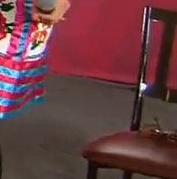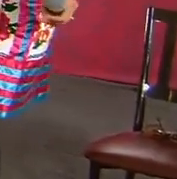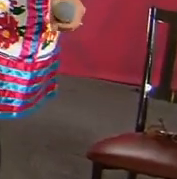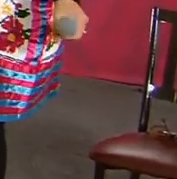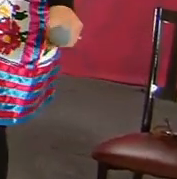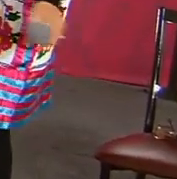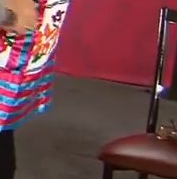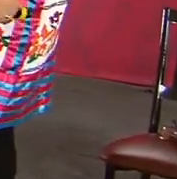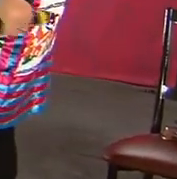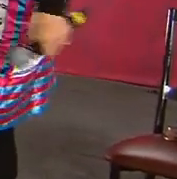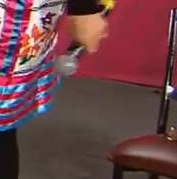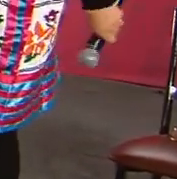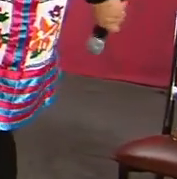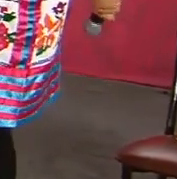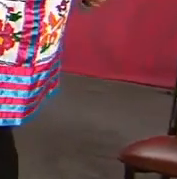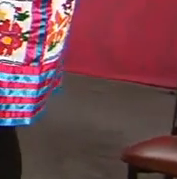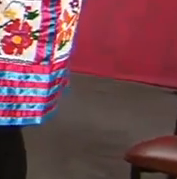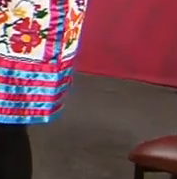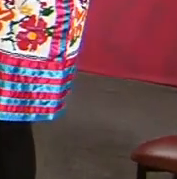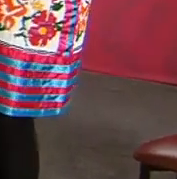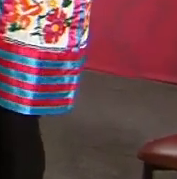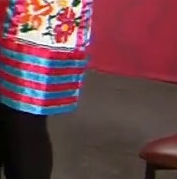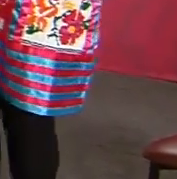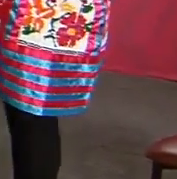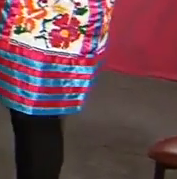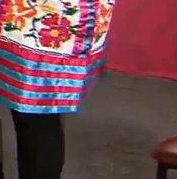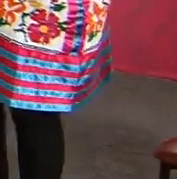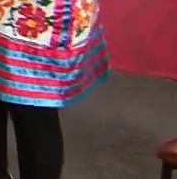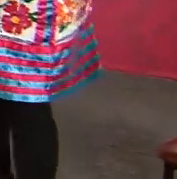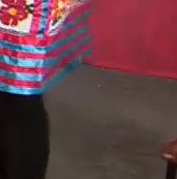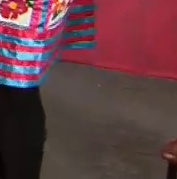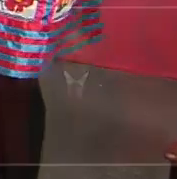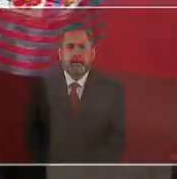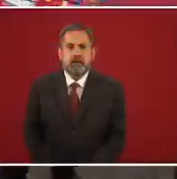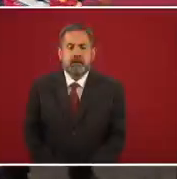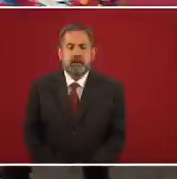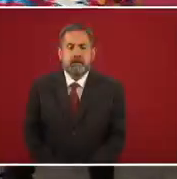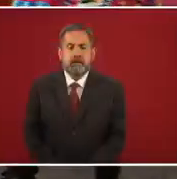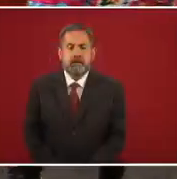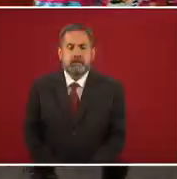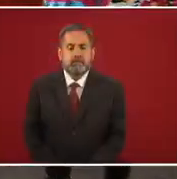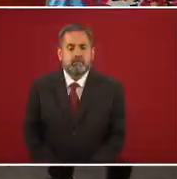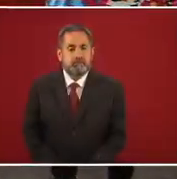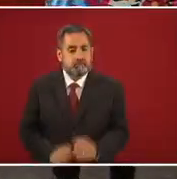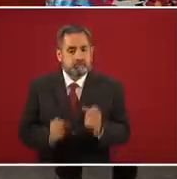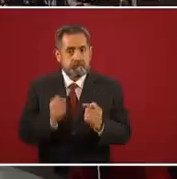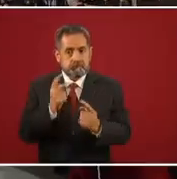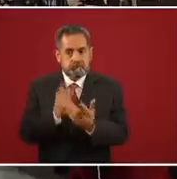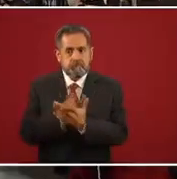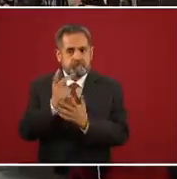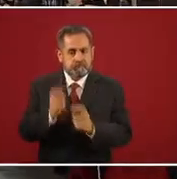A ver, vamos a entregar los instrumentos. Algunos.